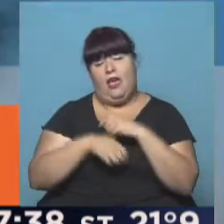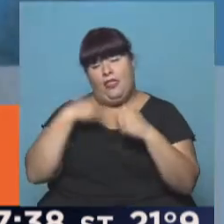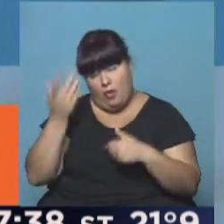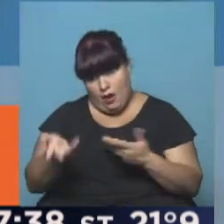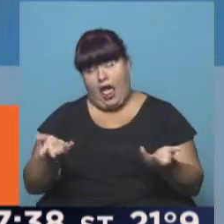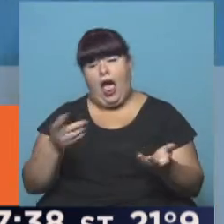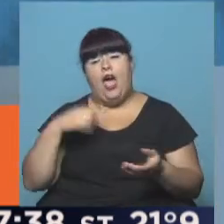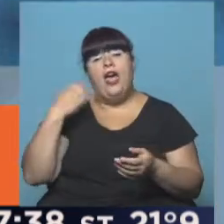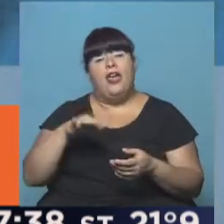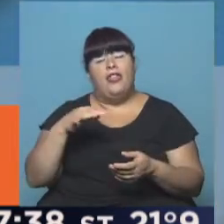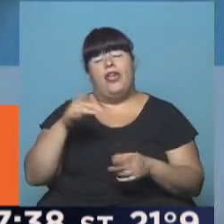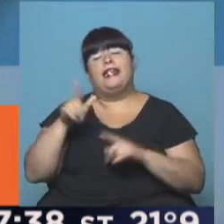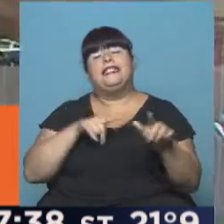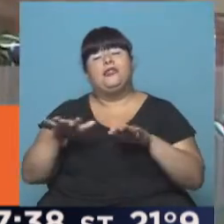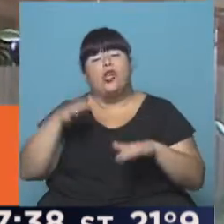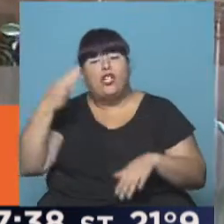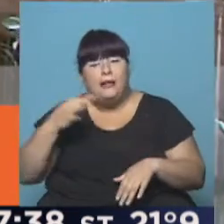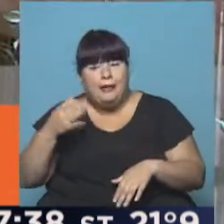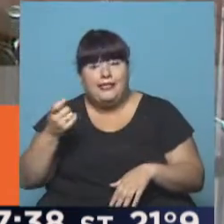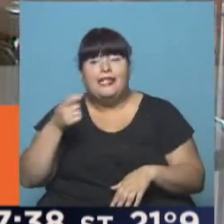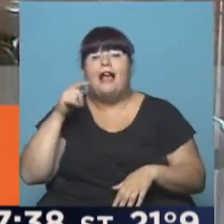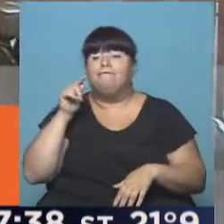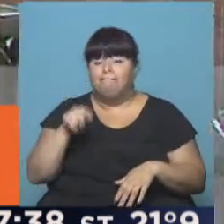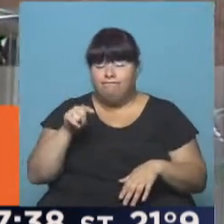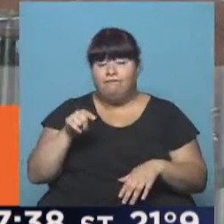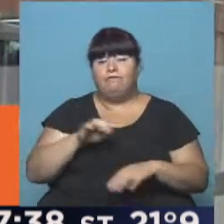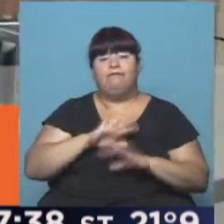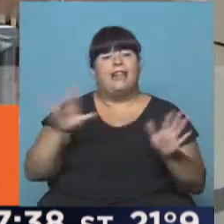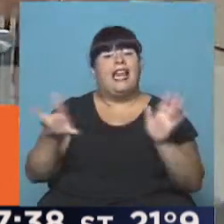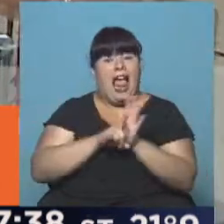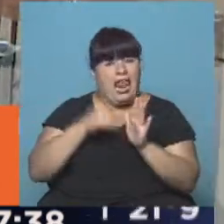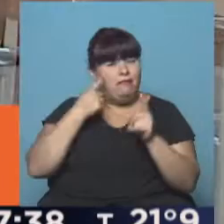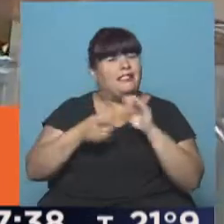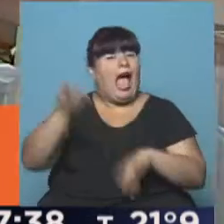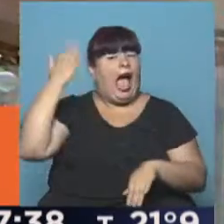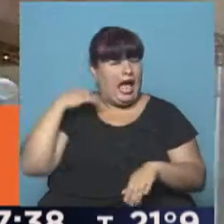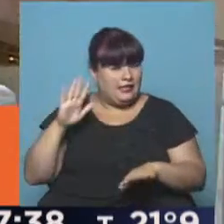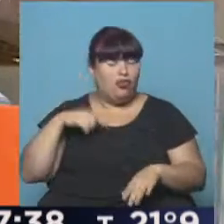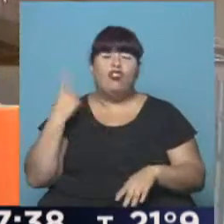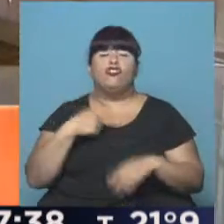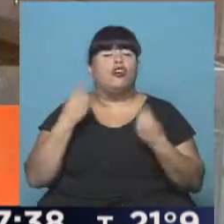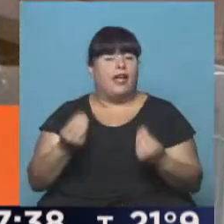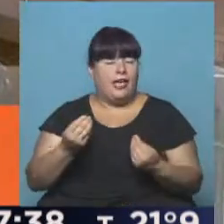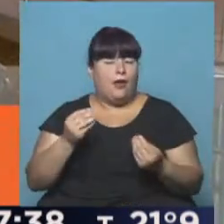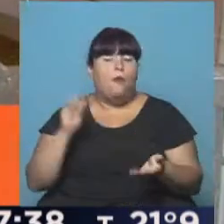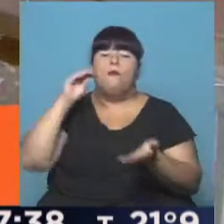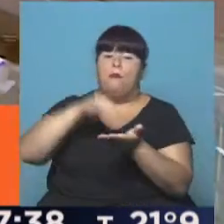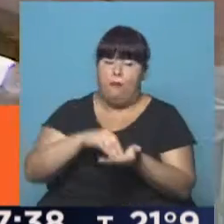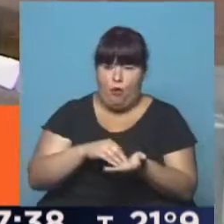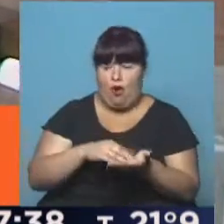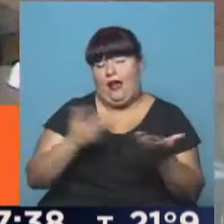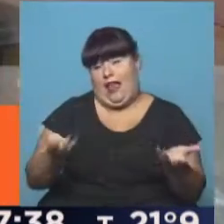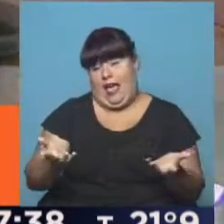supuesto, hay situaciones especiales y eso ya la norma lo preveía antes y nosotros lo que hacemos es aplicarla,